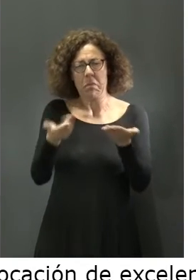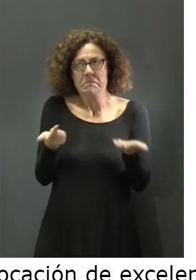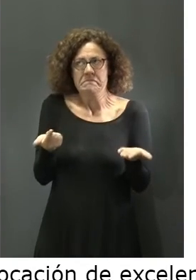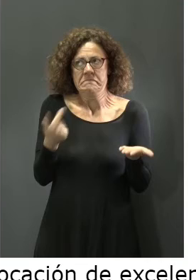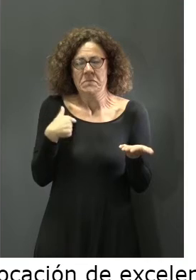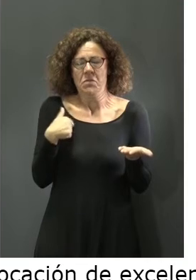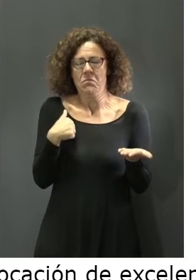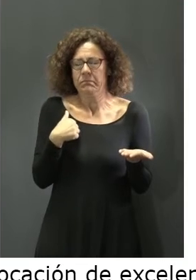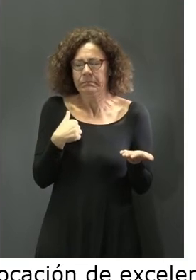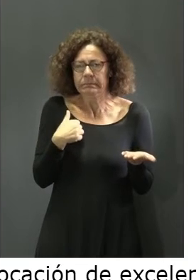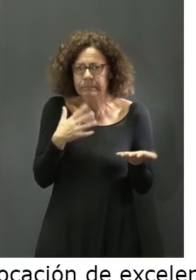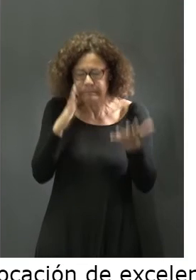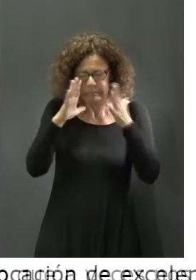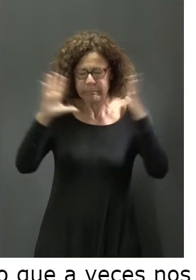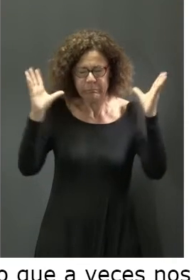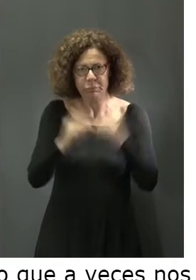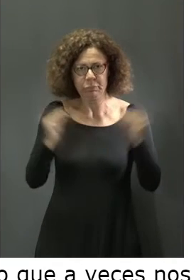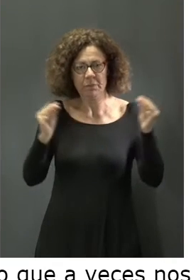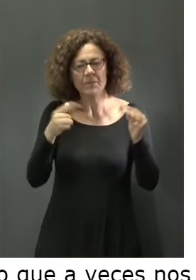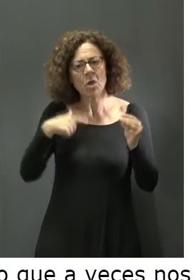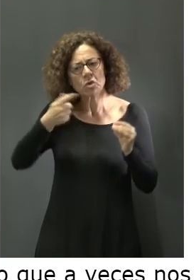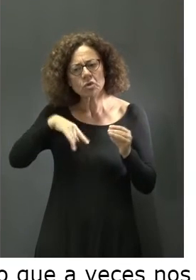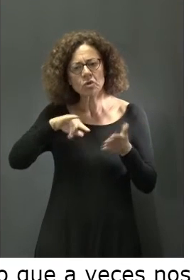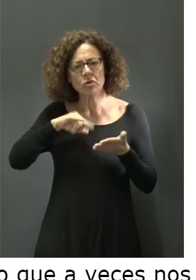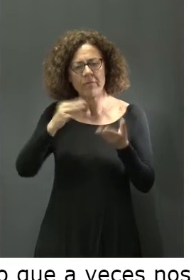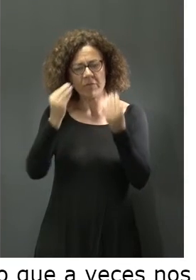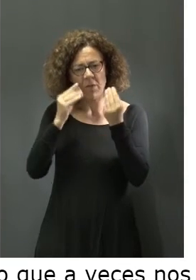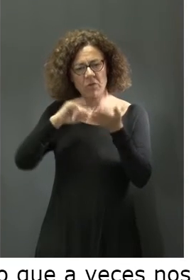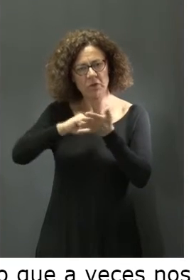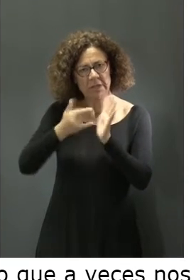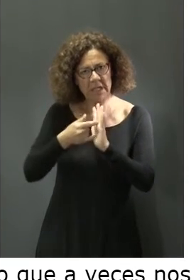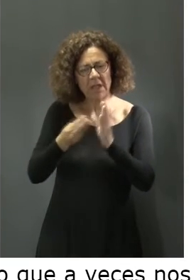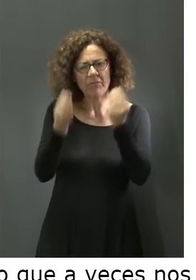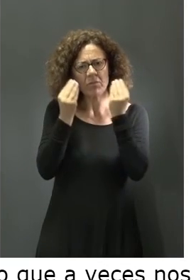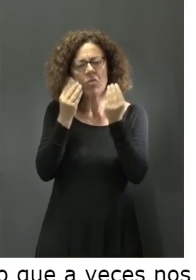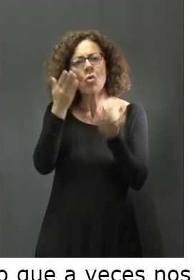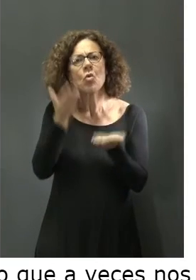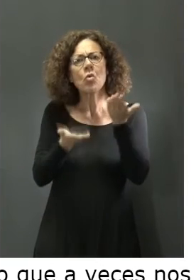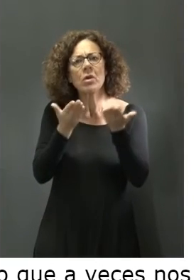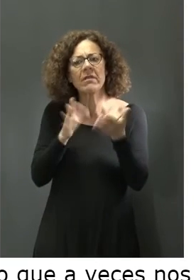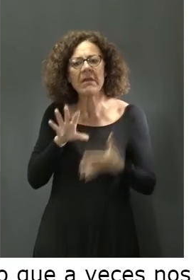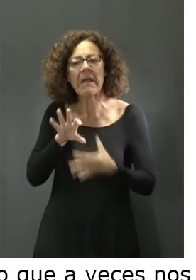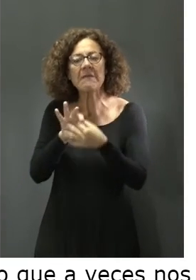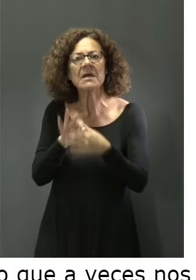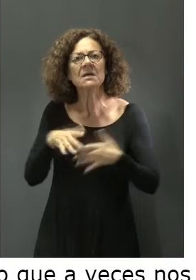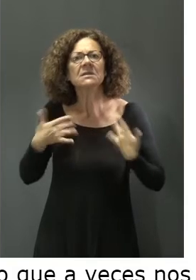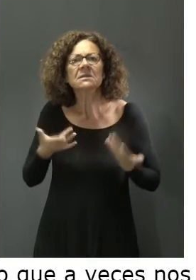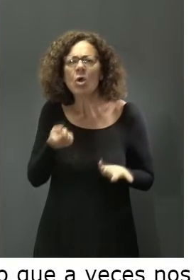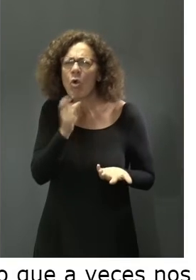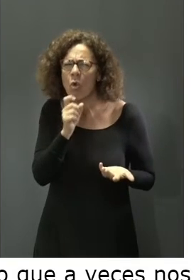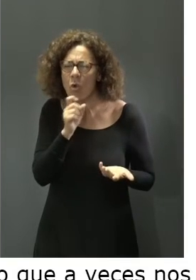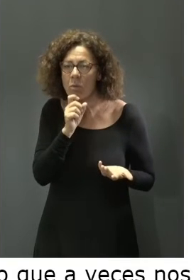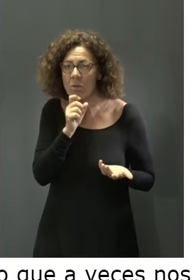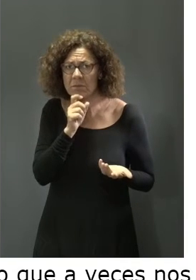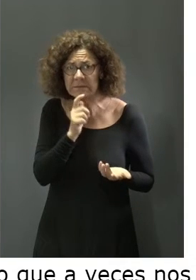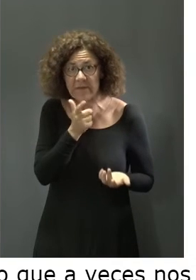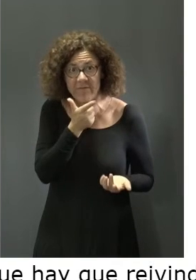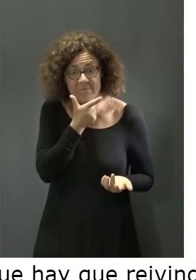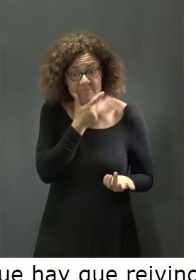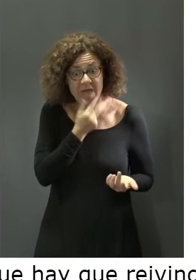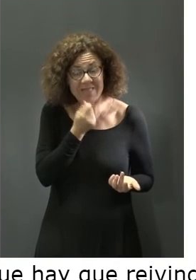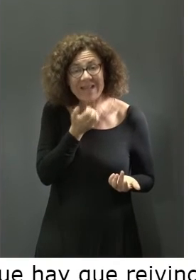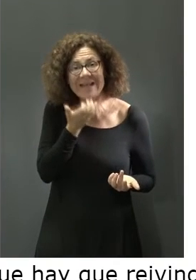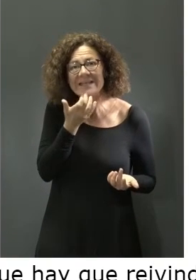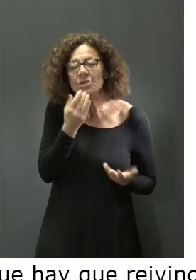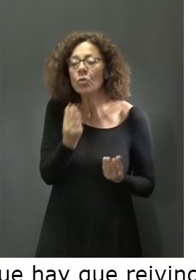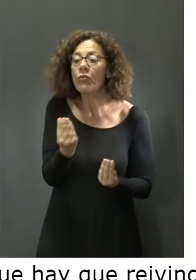me choca. Tenemos una formación técnica, una formación jurídica, y esto cómo se casa. Digo, pues muy fácilmente, porque si tú no